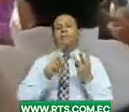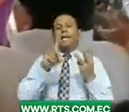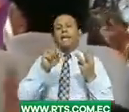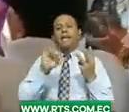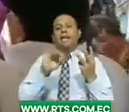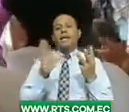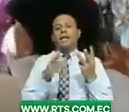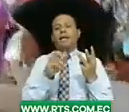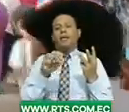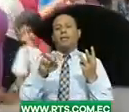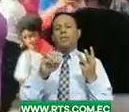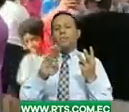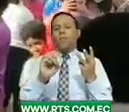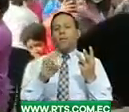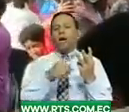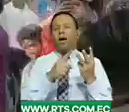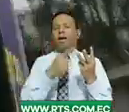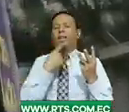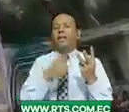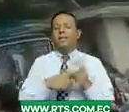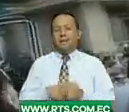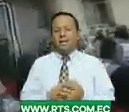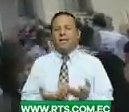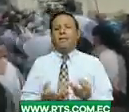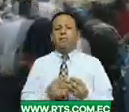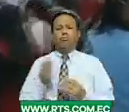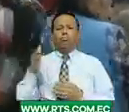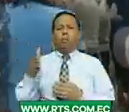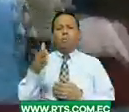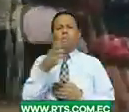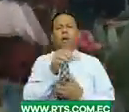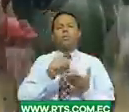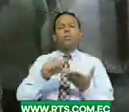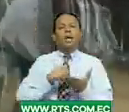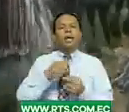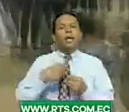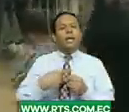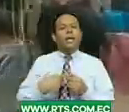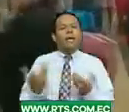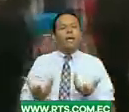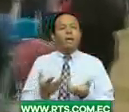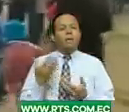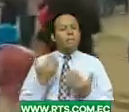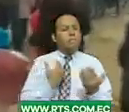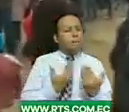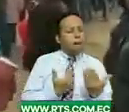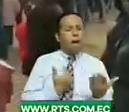y en algunos conversatorios que mantuvo, destacó sus planes para generar trabajo,